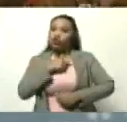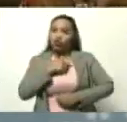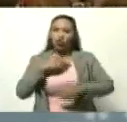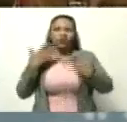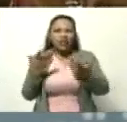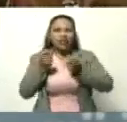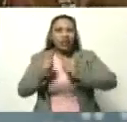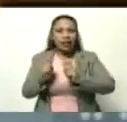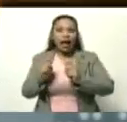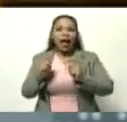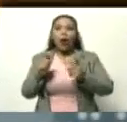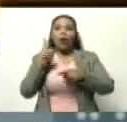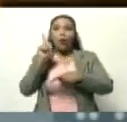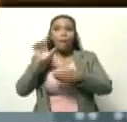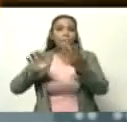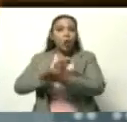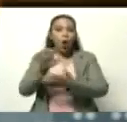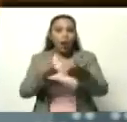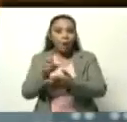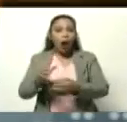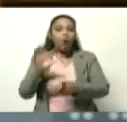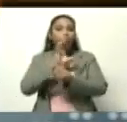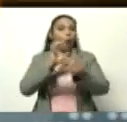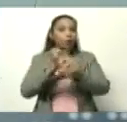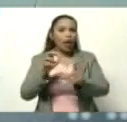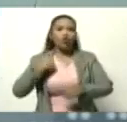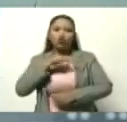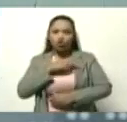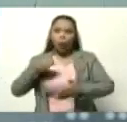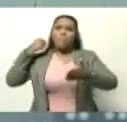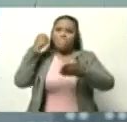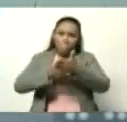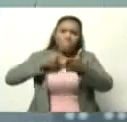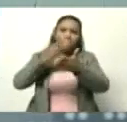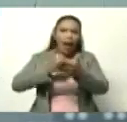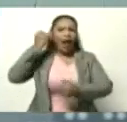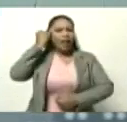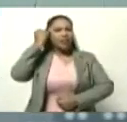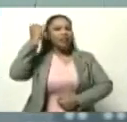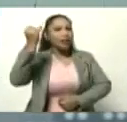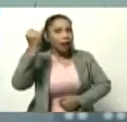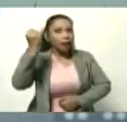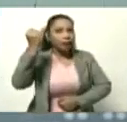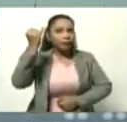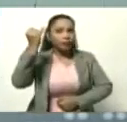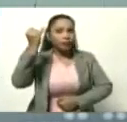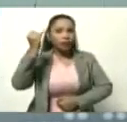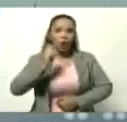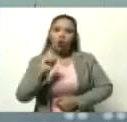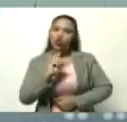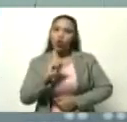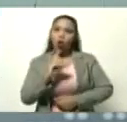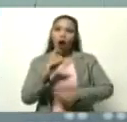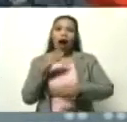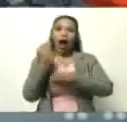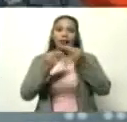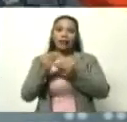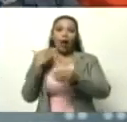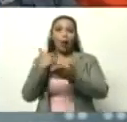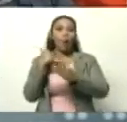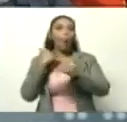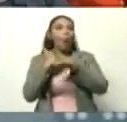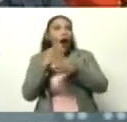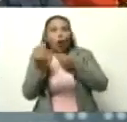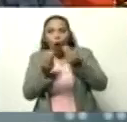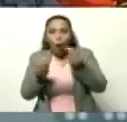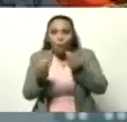trata de un problema esencialmente cultural luchamos por hacer que nuestras ideas no sólo estén sino que prevalezcan y